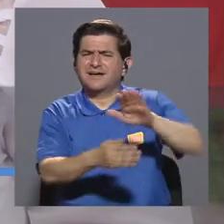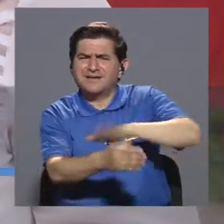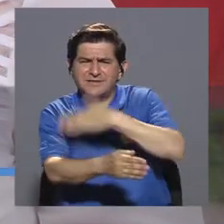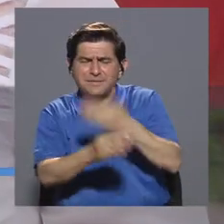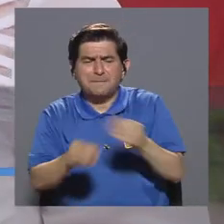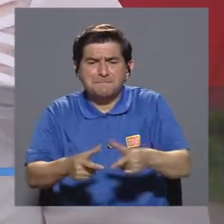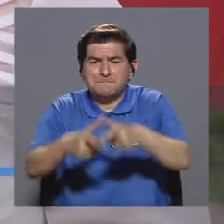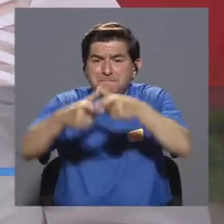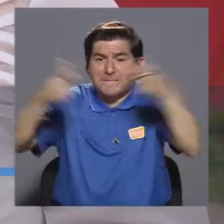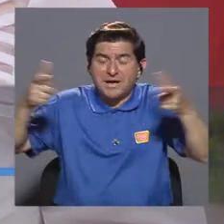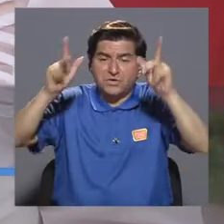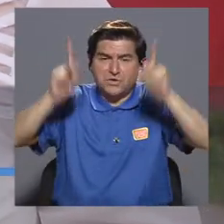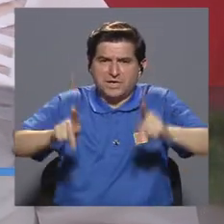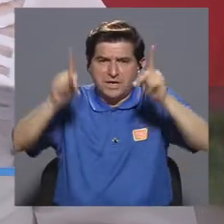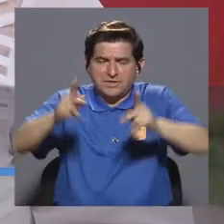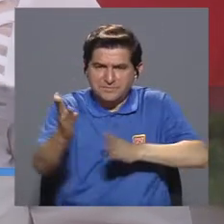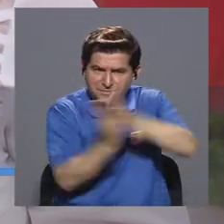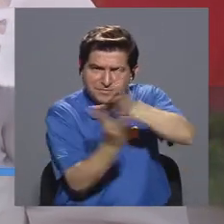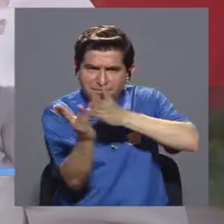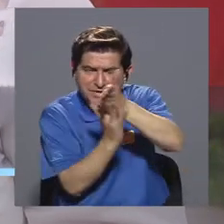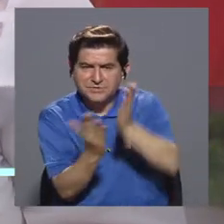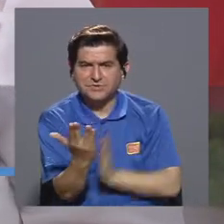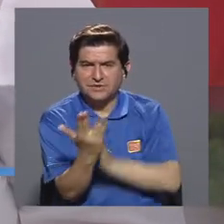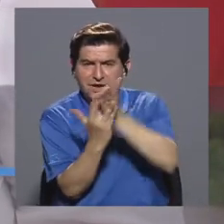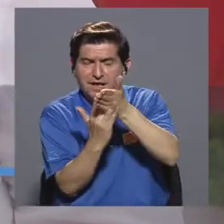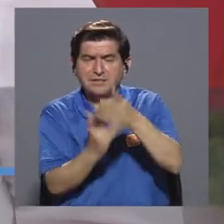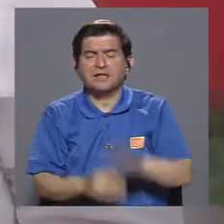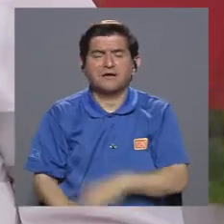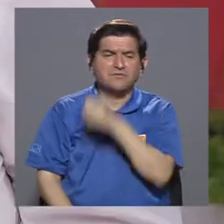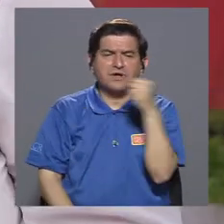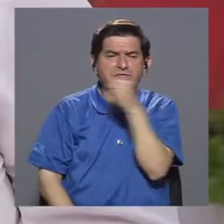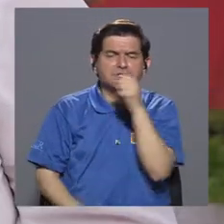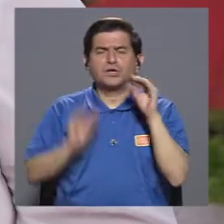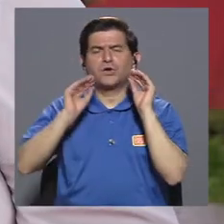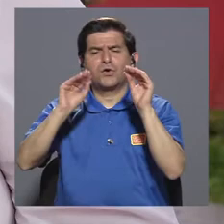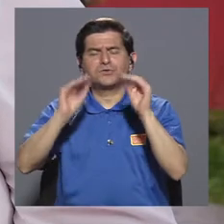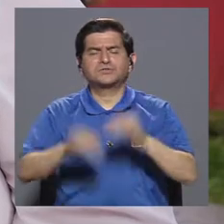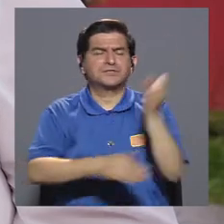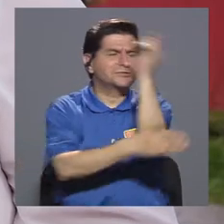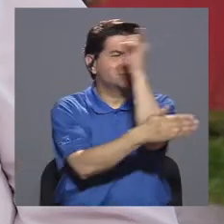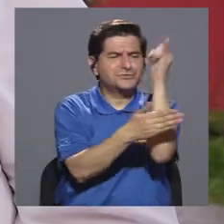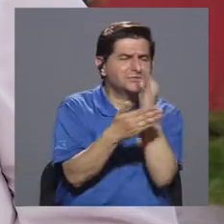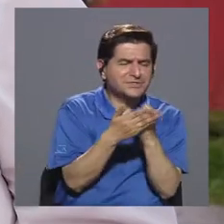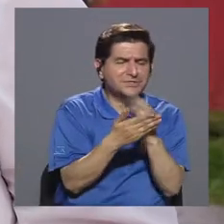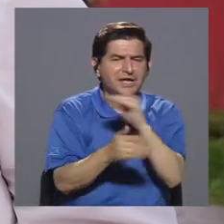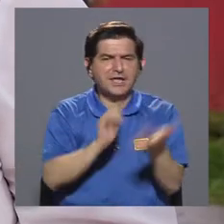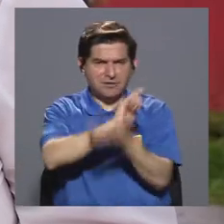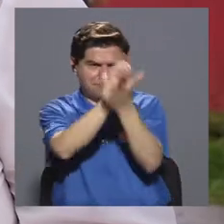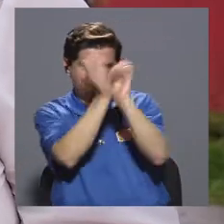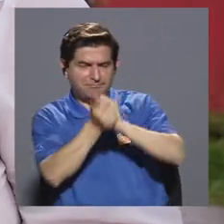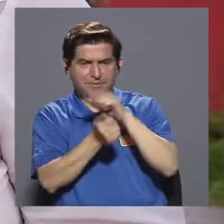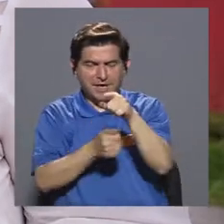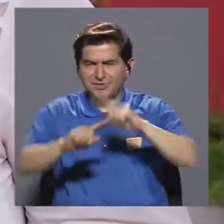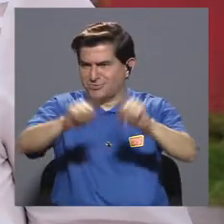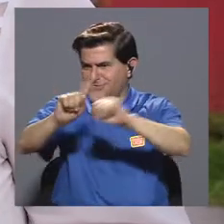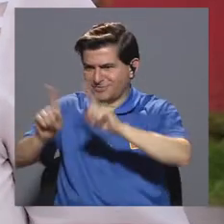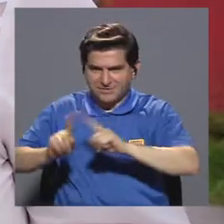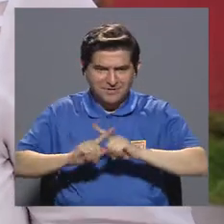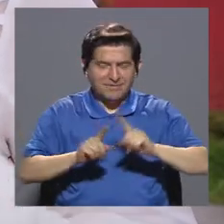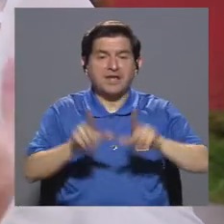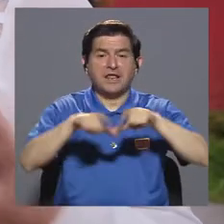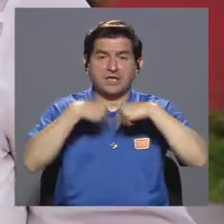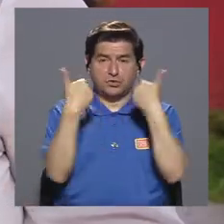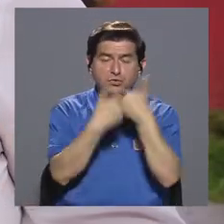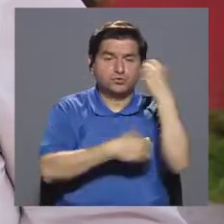llegar la música a la mayor cantidad de población posible a través de conciertos didácticos que son diseñados y adaptados para estos